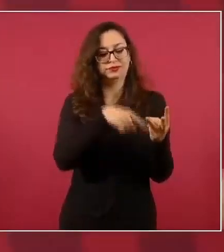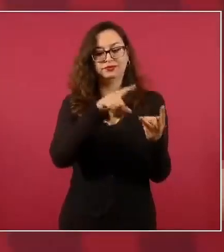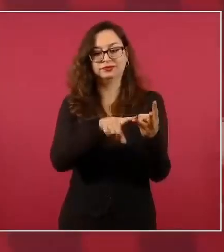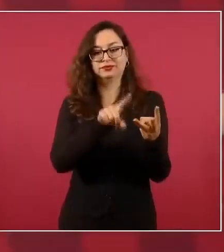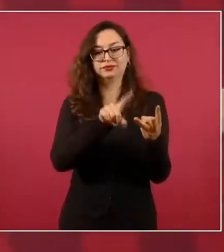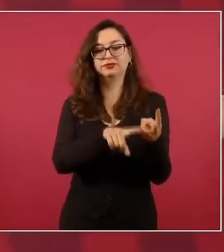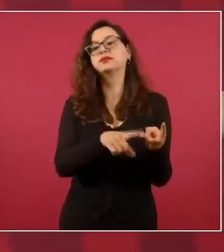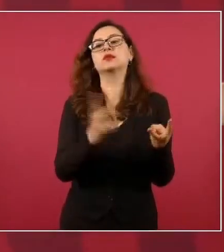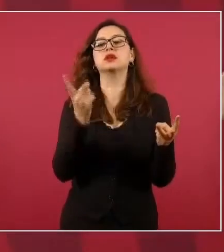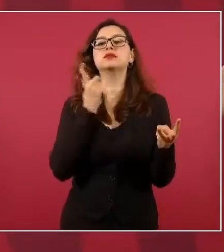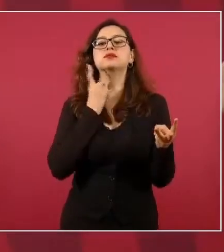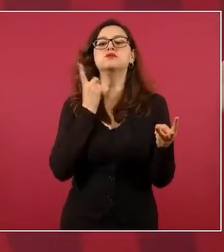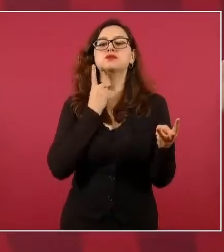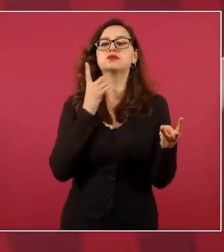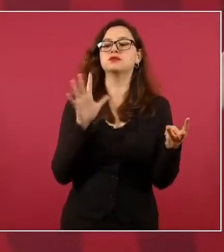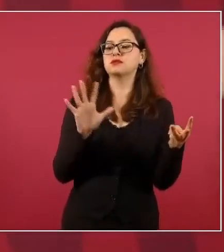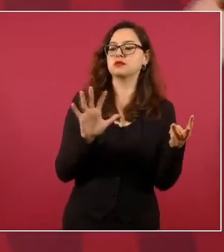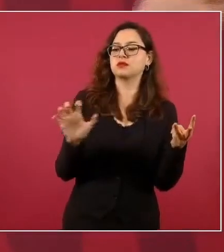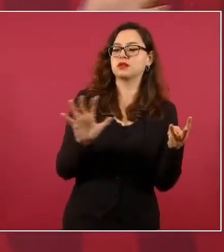ser 500